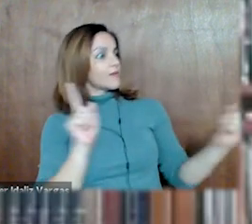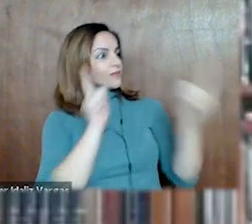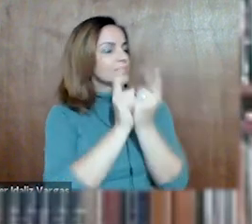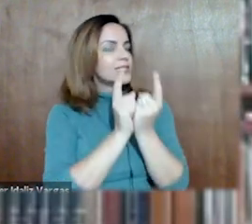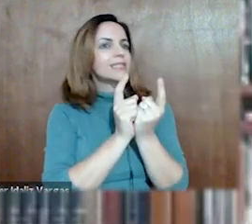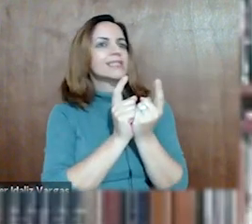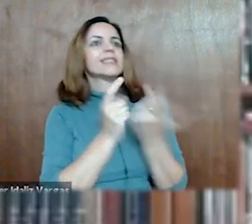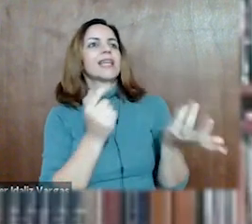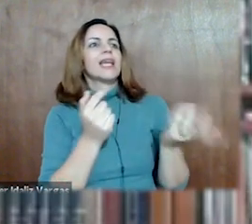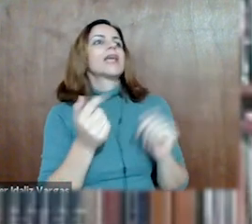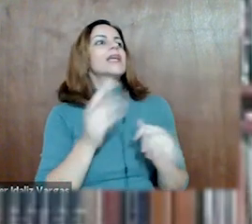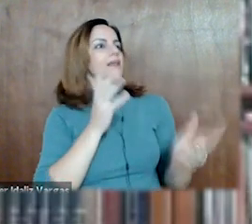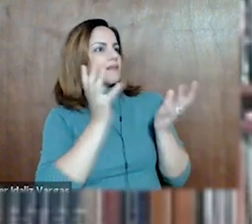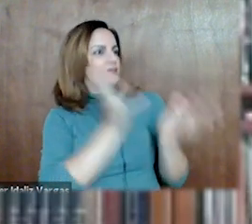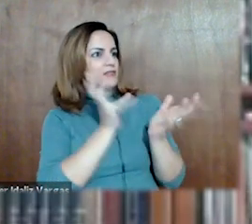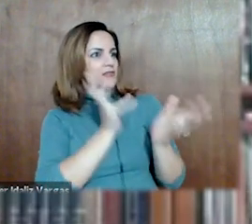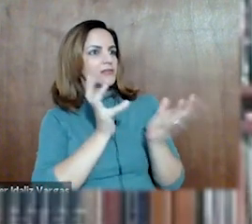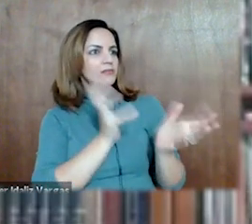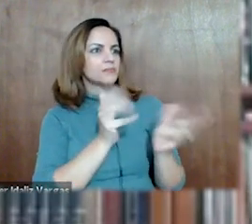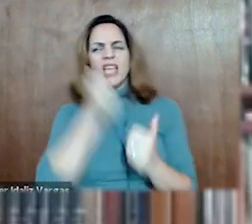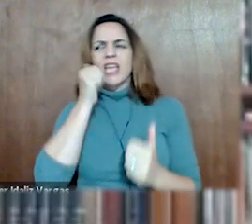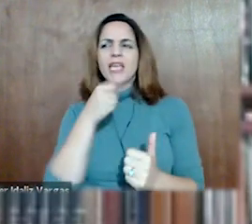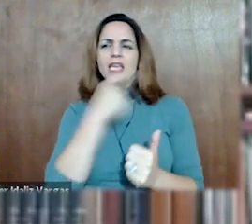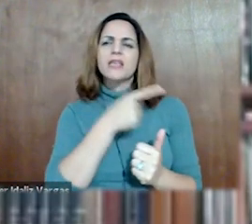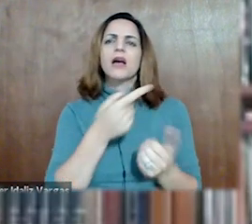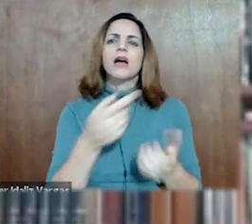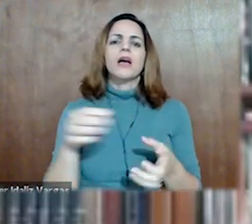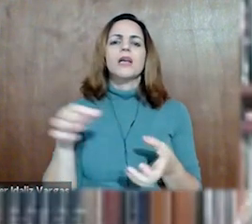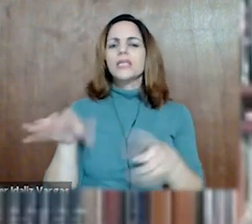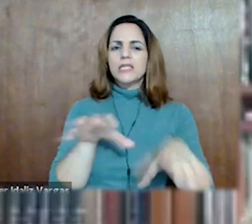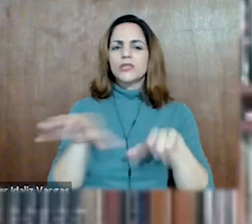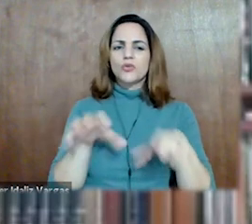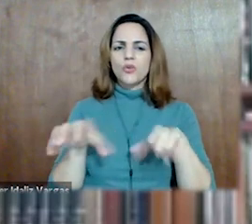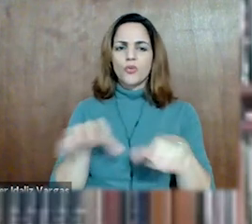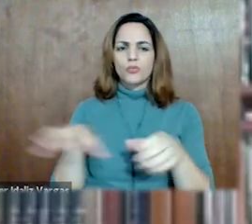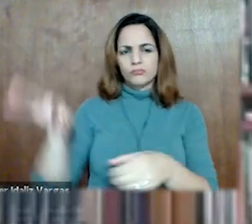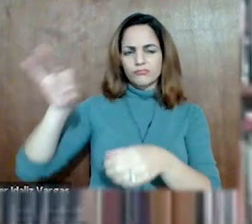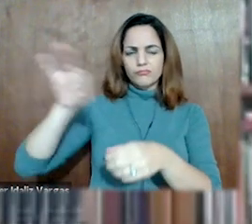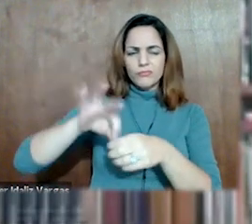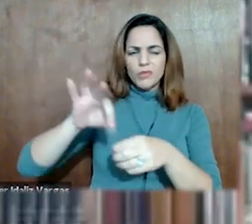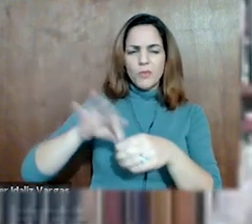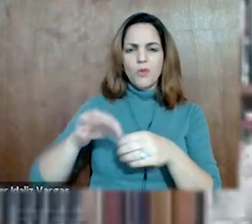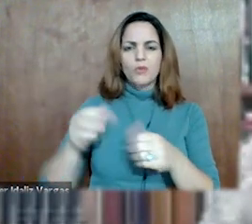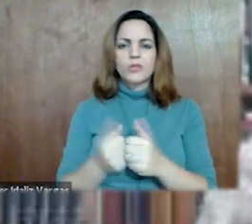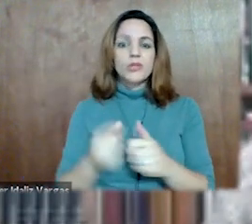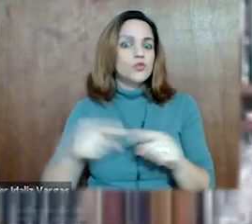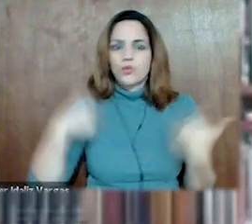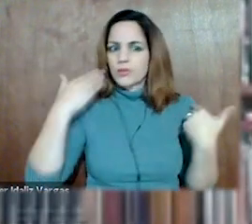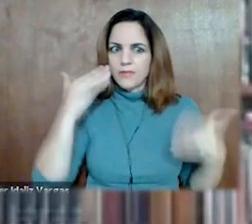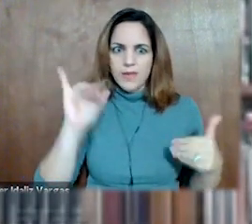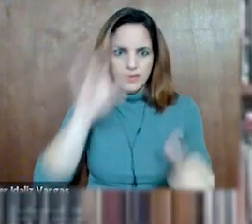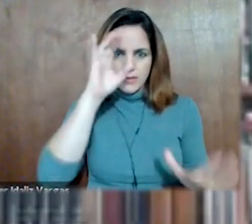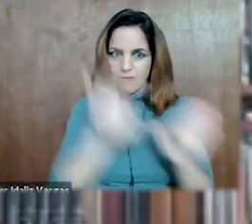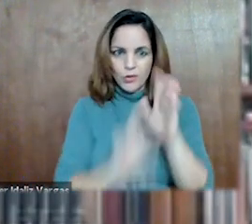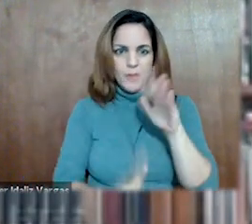y había hecho unos donativos para unas publicaciones y estábamos conversando. Yo no sabía que habían sacado esa foto. Y en estos días estaba